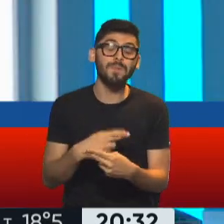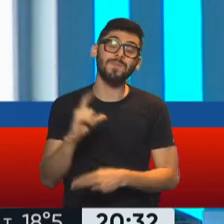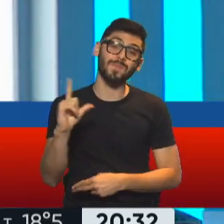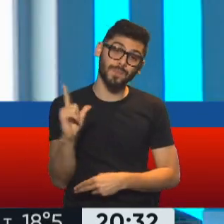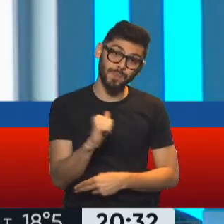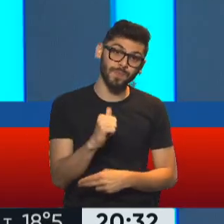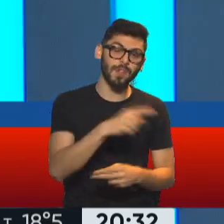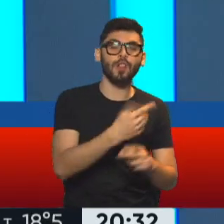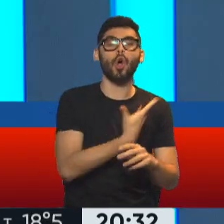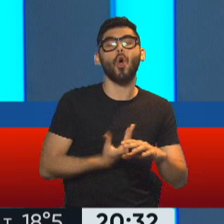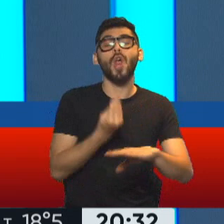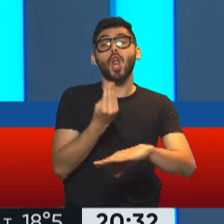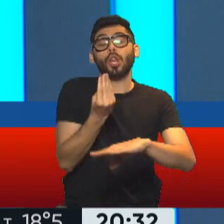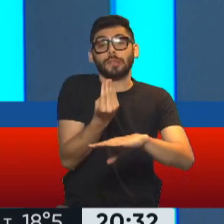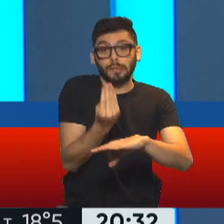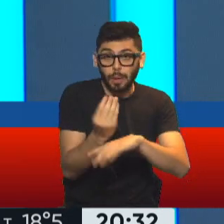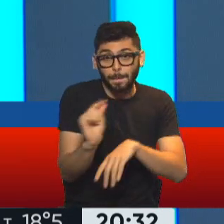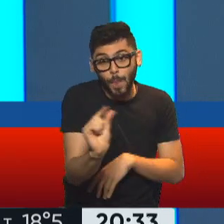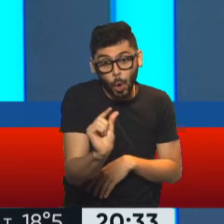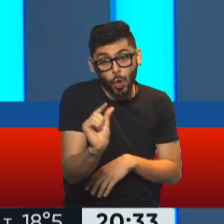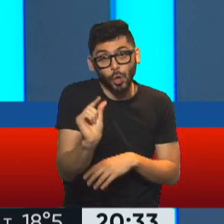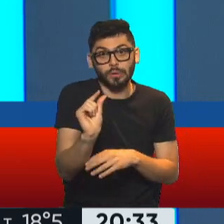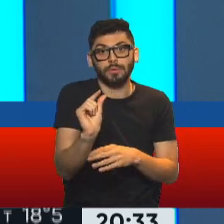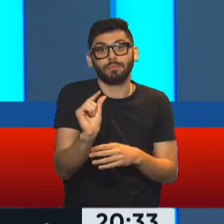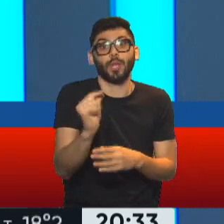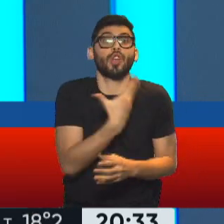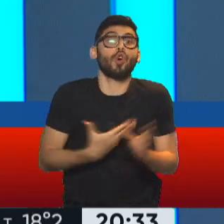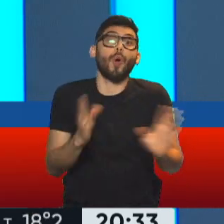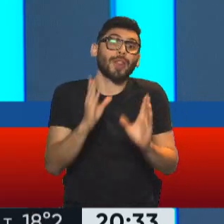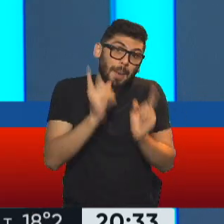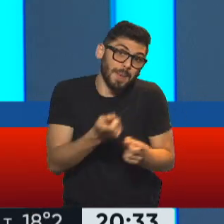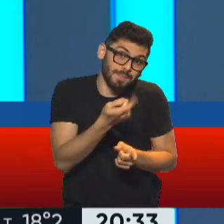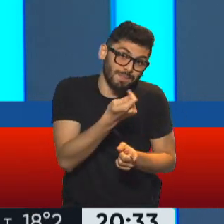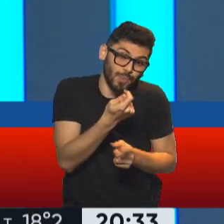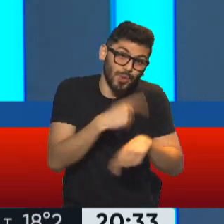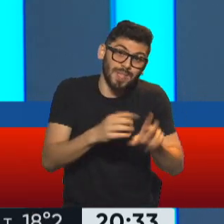Duró poco en el gobierno, en un gobierno que duró poco.